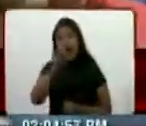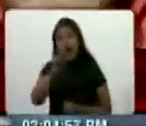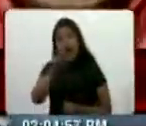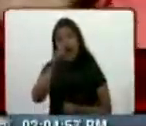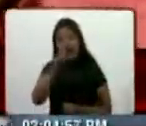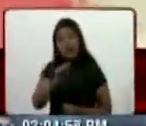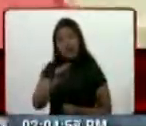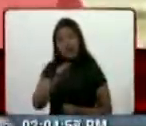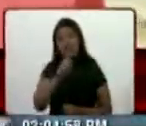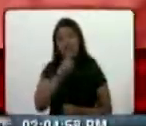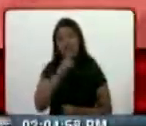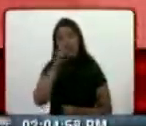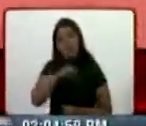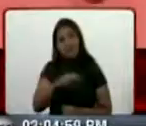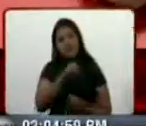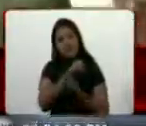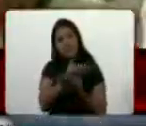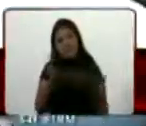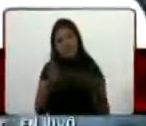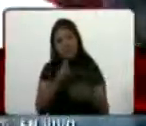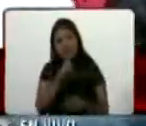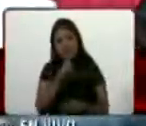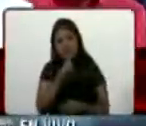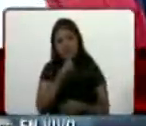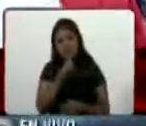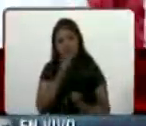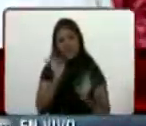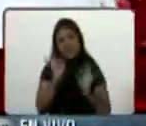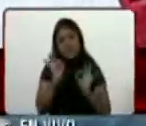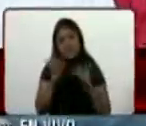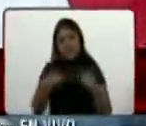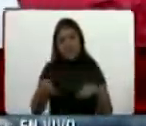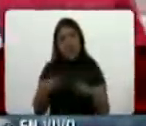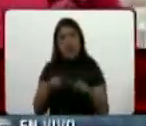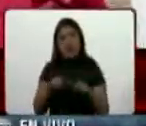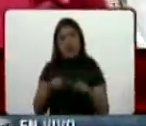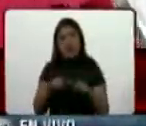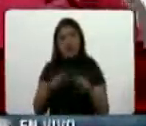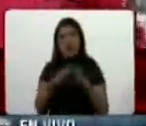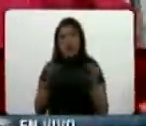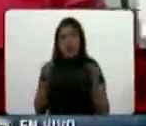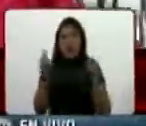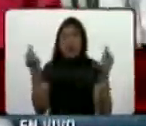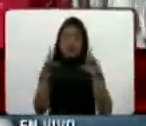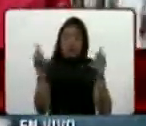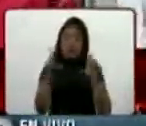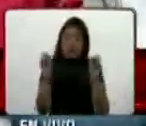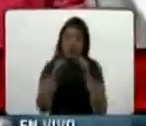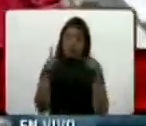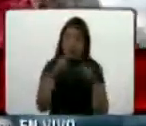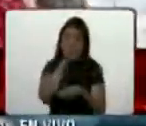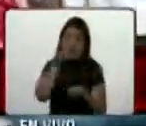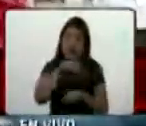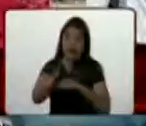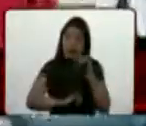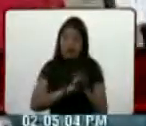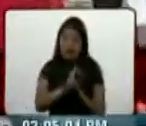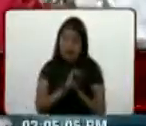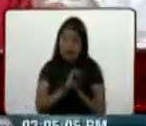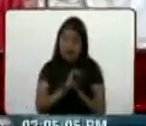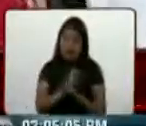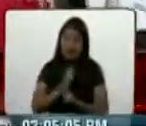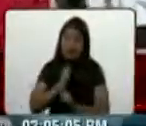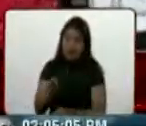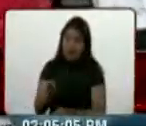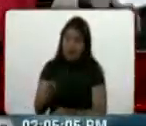punto llevándole cobertura, sobre todo se encuentran donde están justamente los medios de comunicación nacionales e internacionales que fueron acreditados